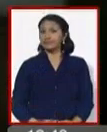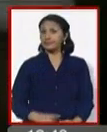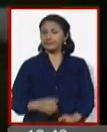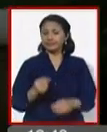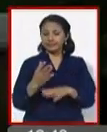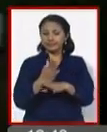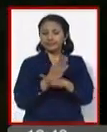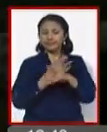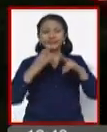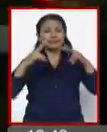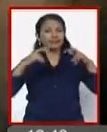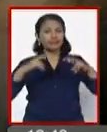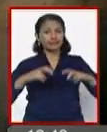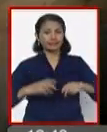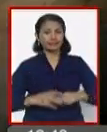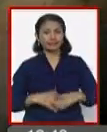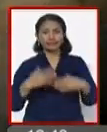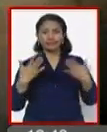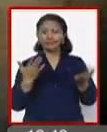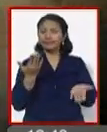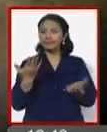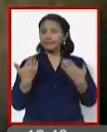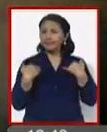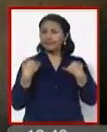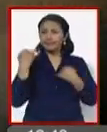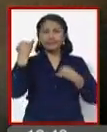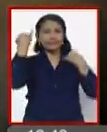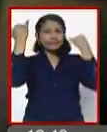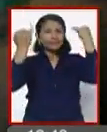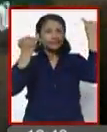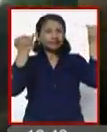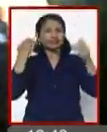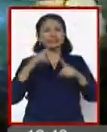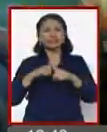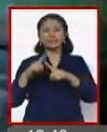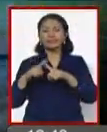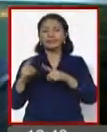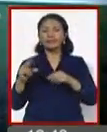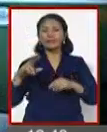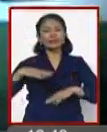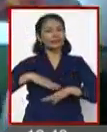Estamos en proceso de investigación, estamos manejando varias hipótesis, todavía